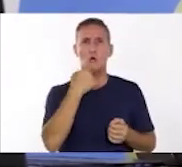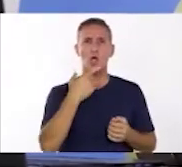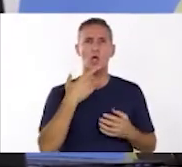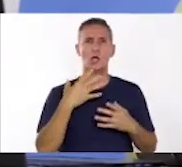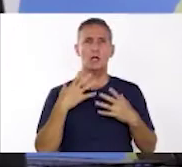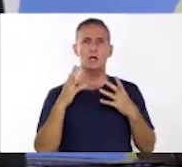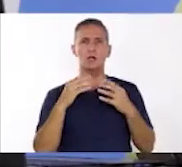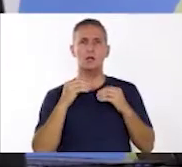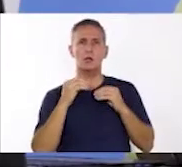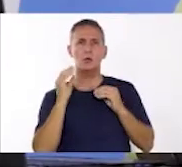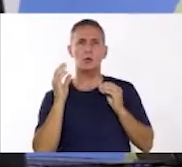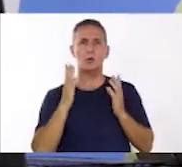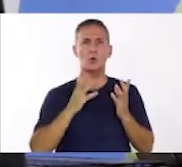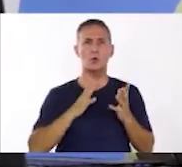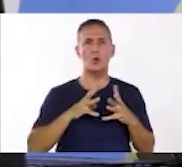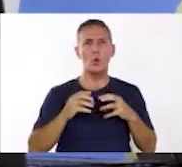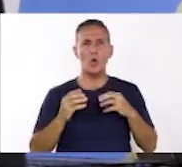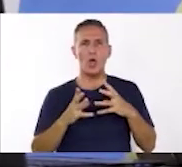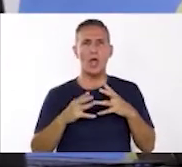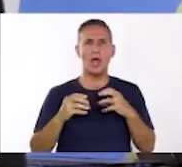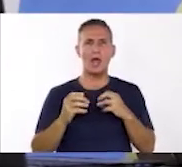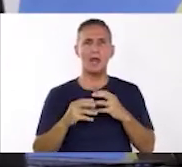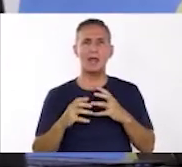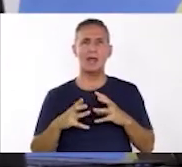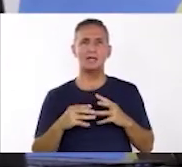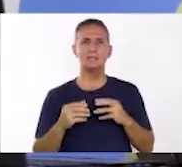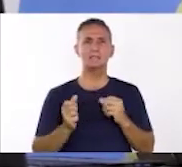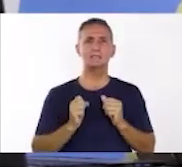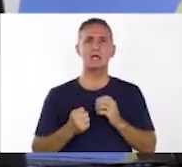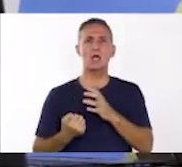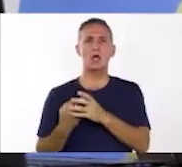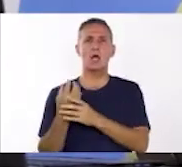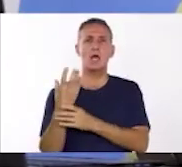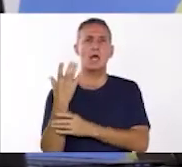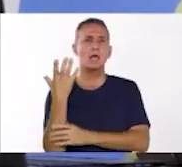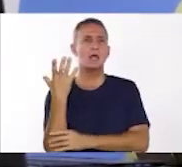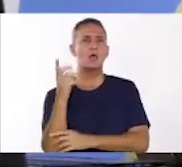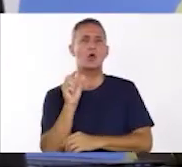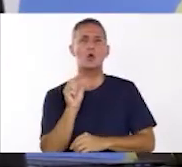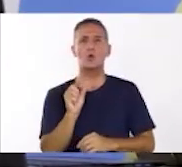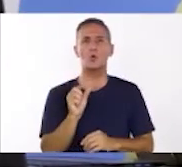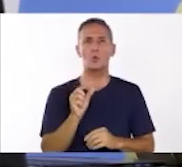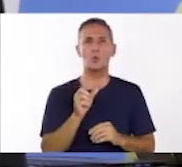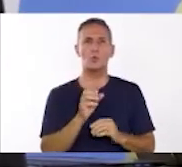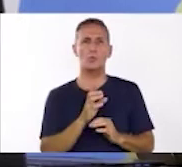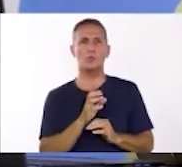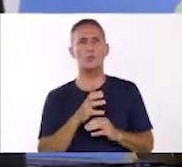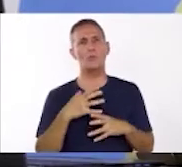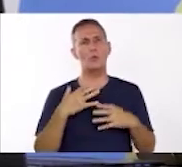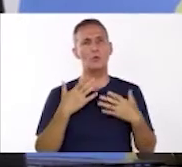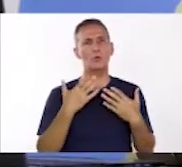cobrizo, amasado con aceituna y jazmín, un poco aniñado, ondado de mirada